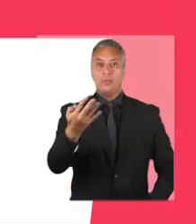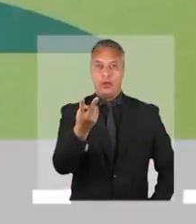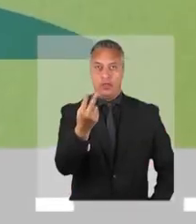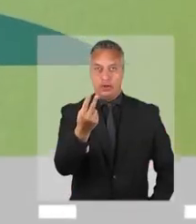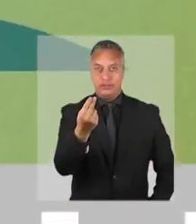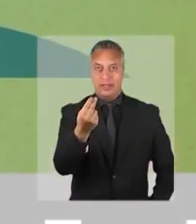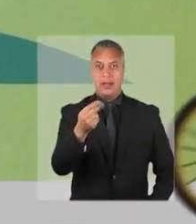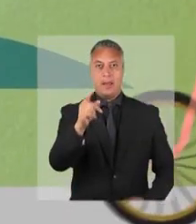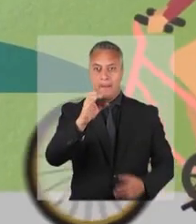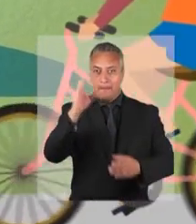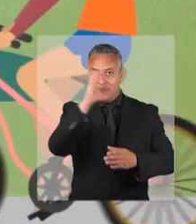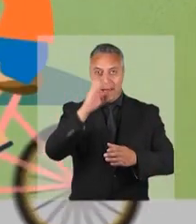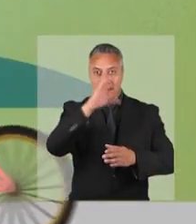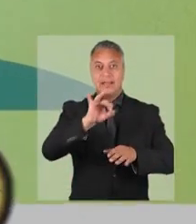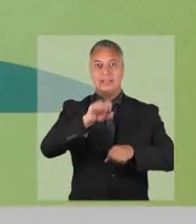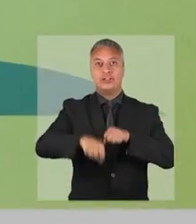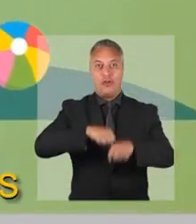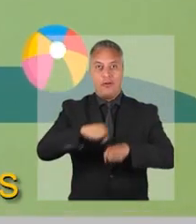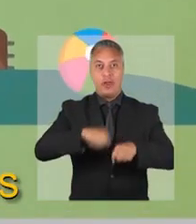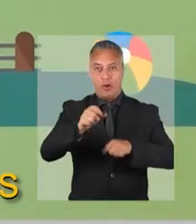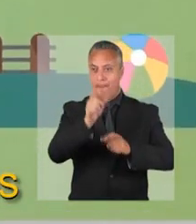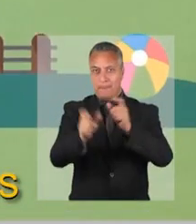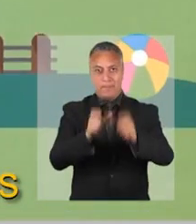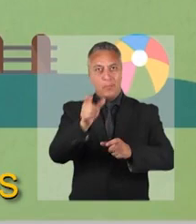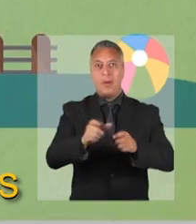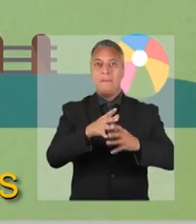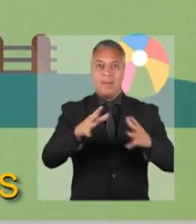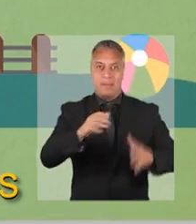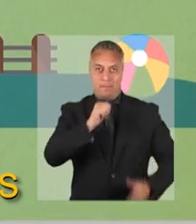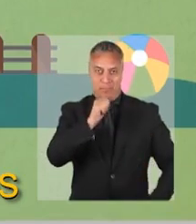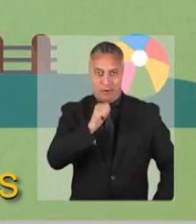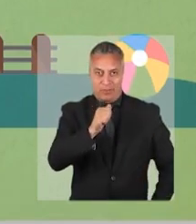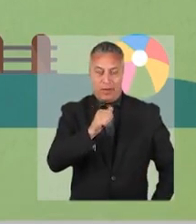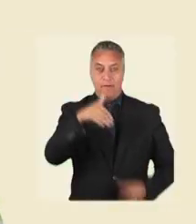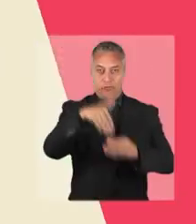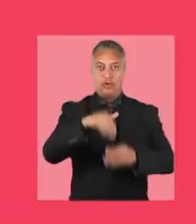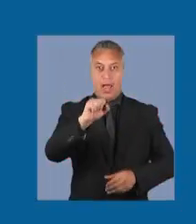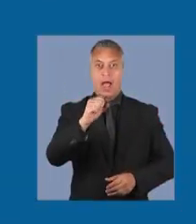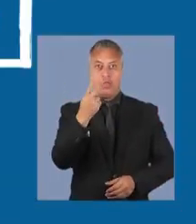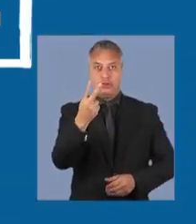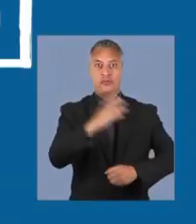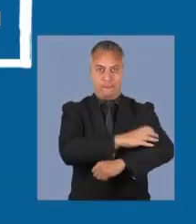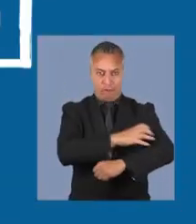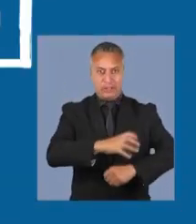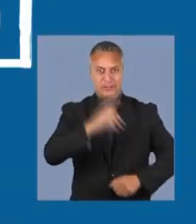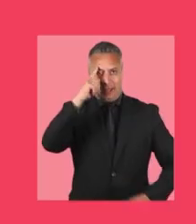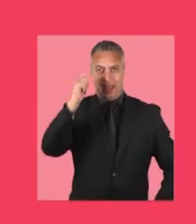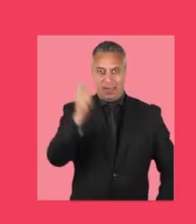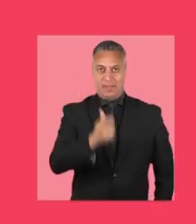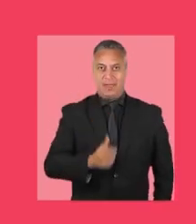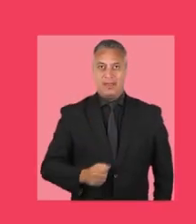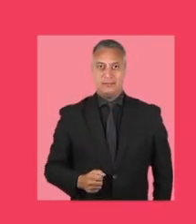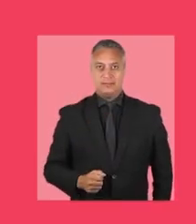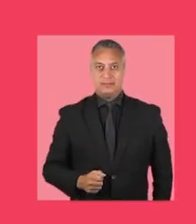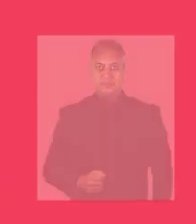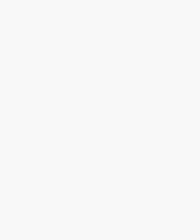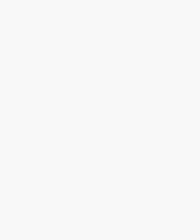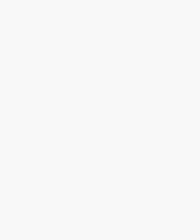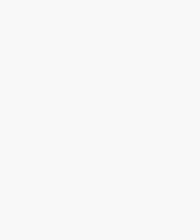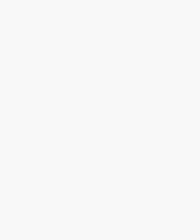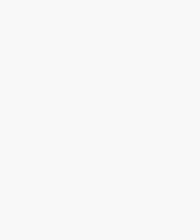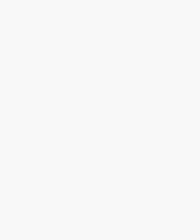Idea número 12. Parques y ciclovías en las zonas de menores ingresos. Vota A2. La fuerza de las